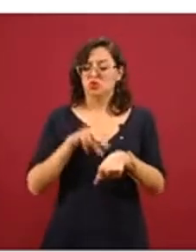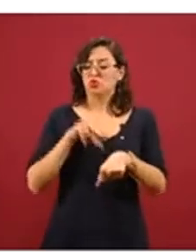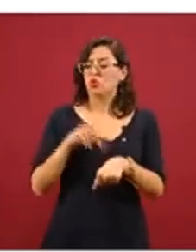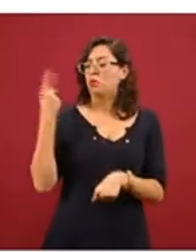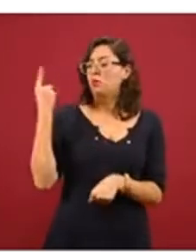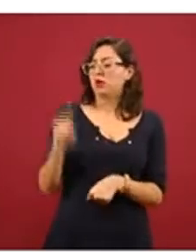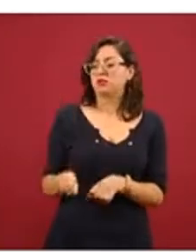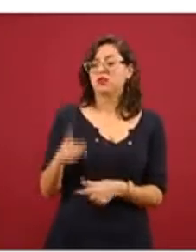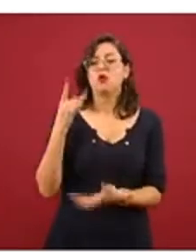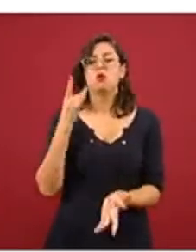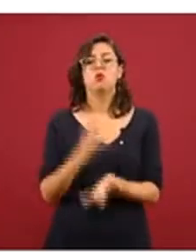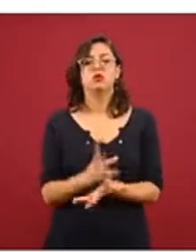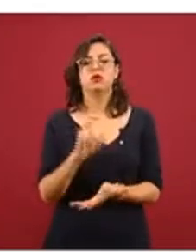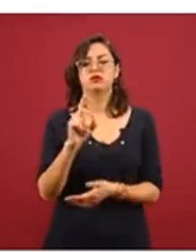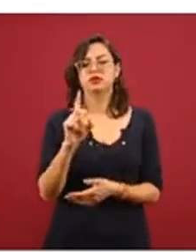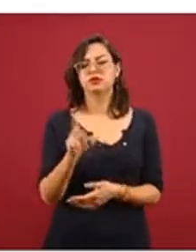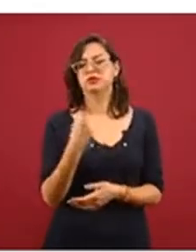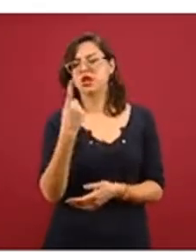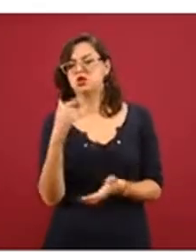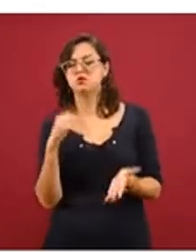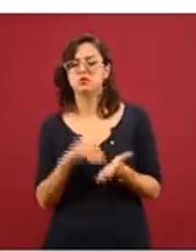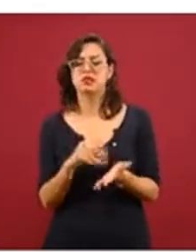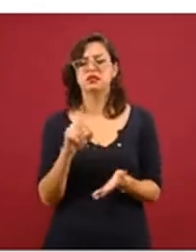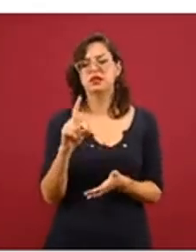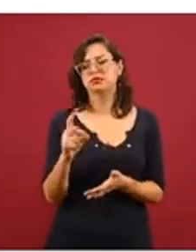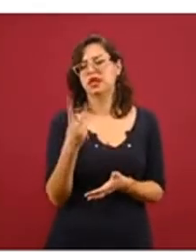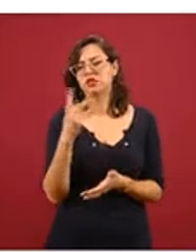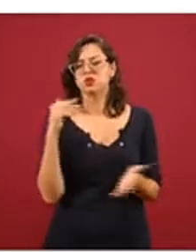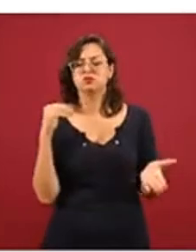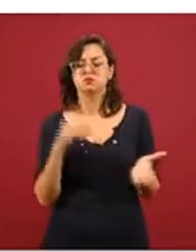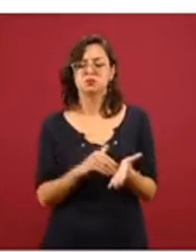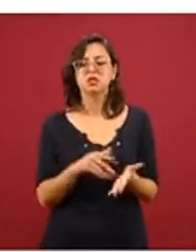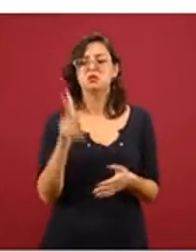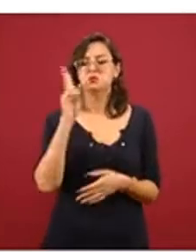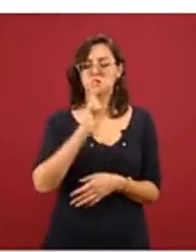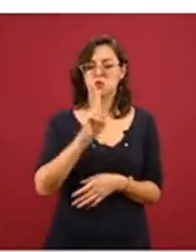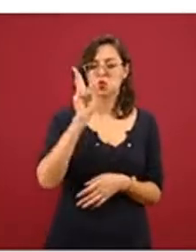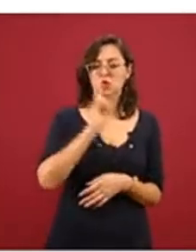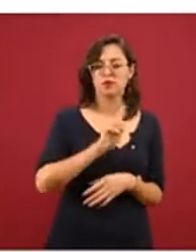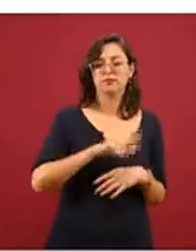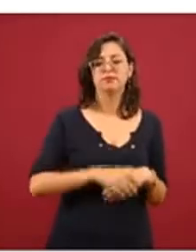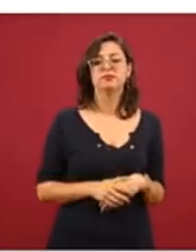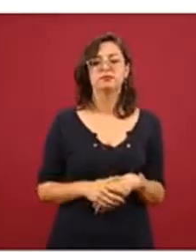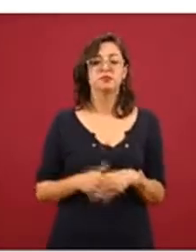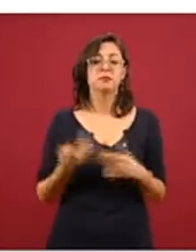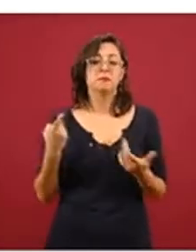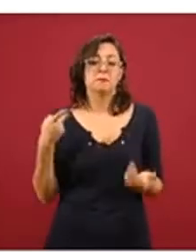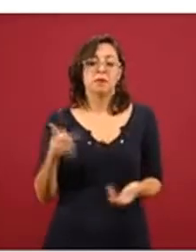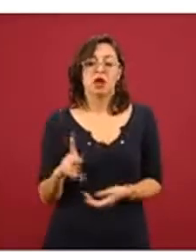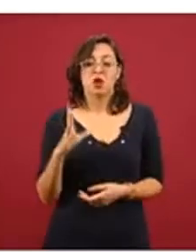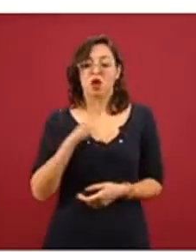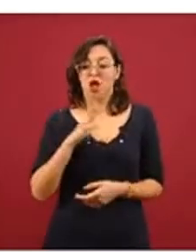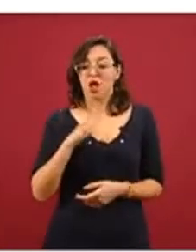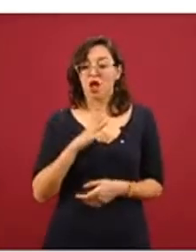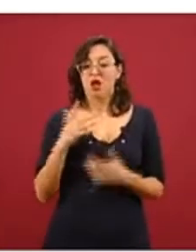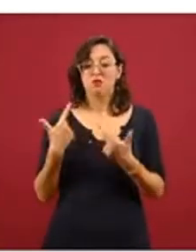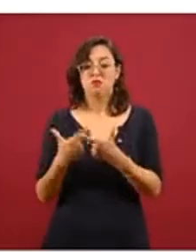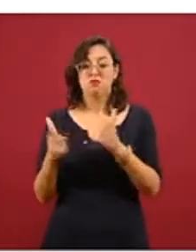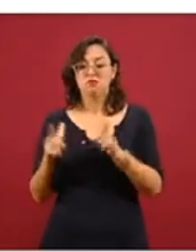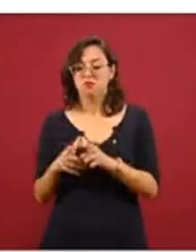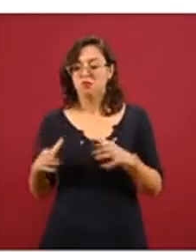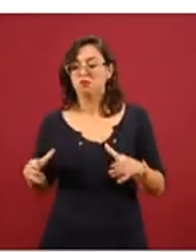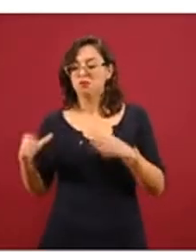alrededor de 31.000, 32.000 pruebas realizadas, pero tenemos un grupo prácticamente similar